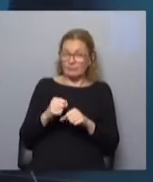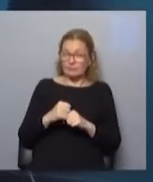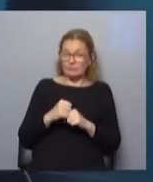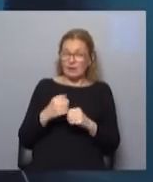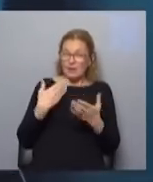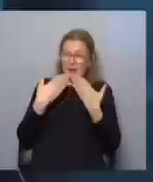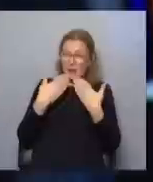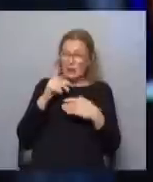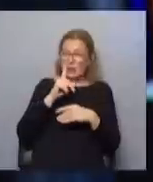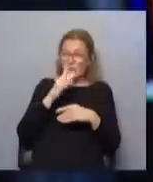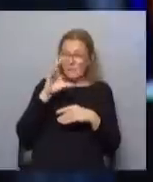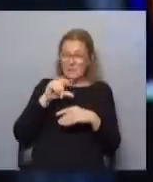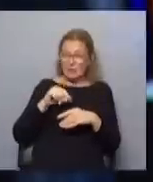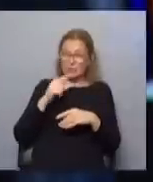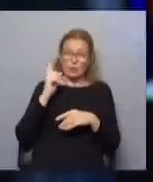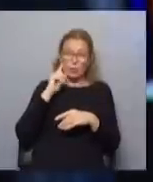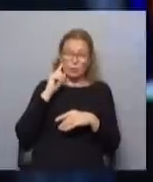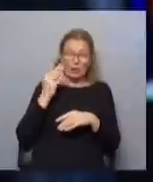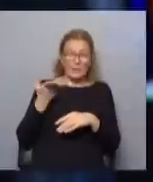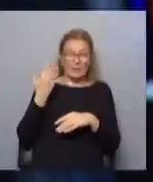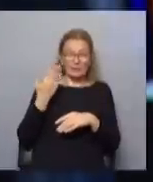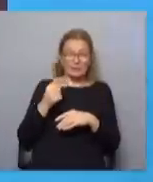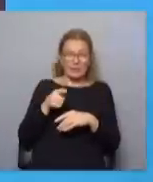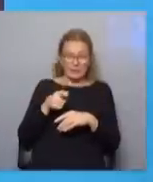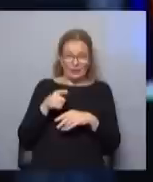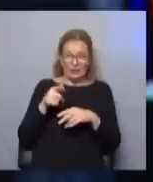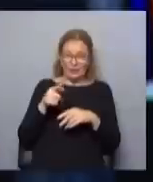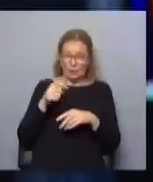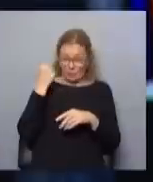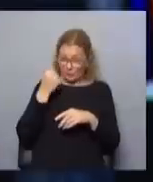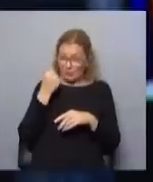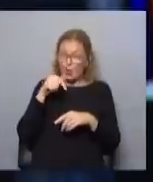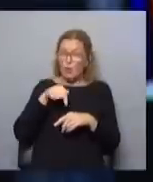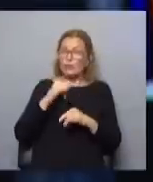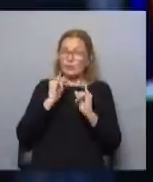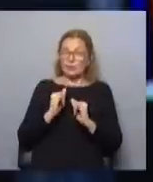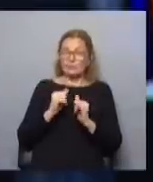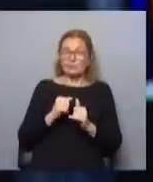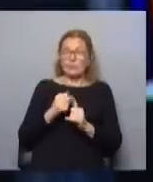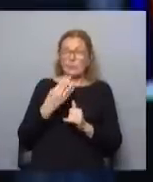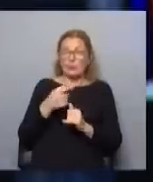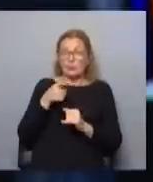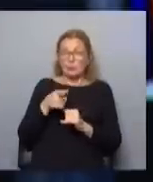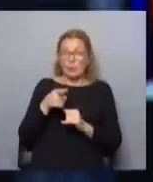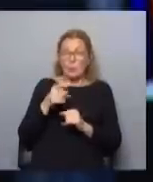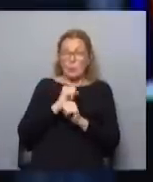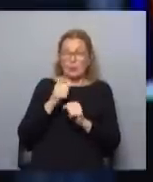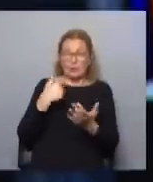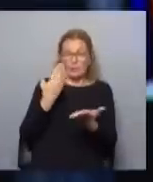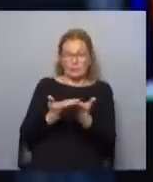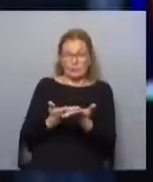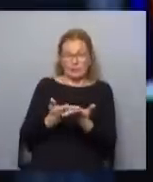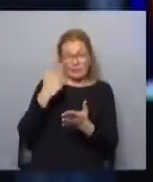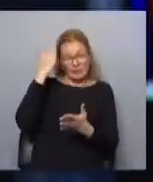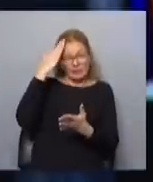y hablar menos y escuchar más es la clave sí claro hoy sí porque para tu poder elaborar propuestas primero